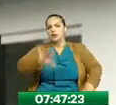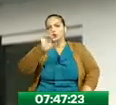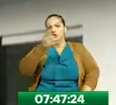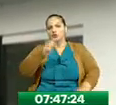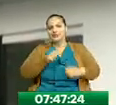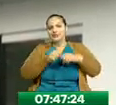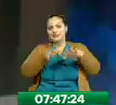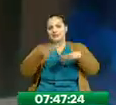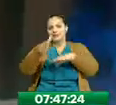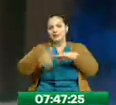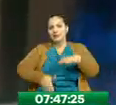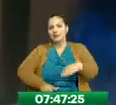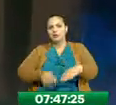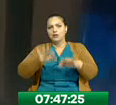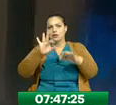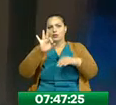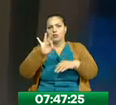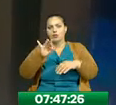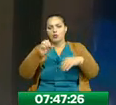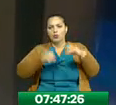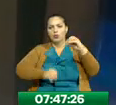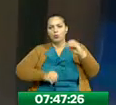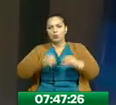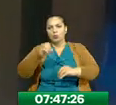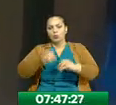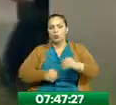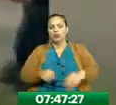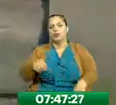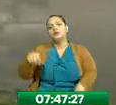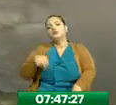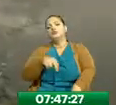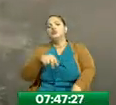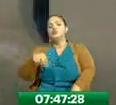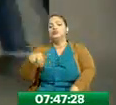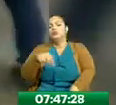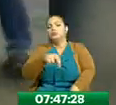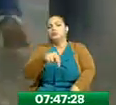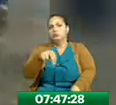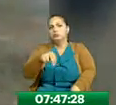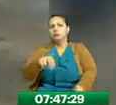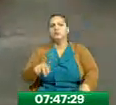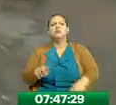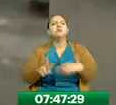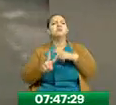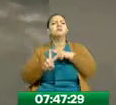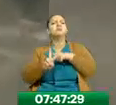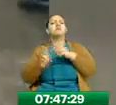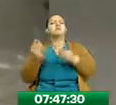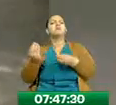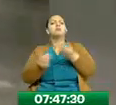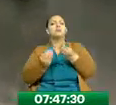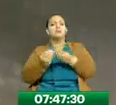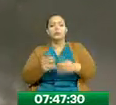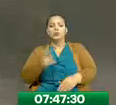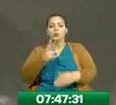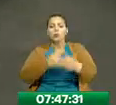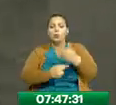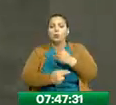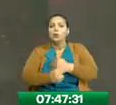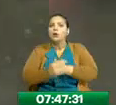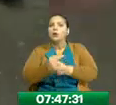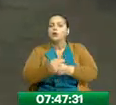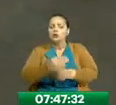policía logró dar con su paradero luego de un año de investigaciones. El individuo está acusado de haber aparentemente violado a su propia hija de